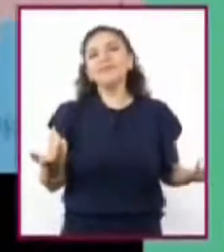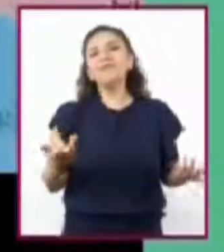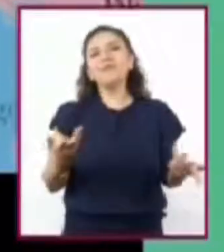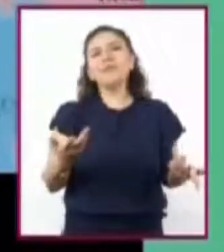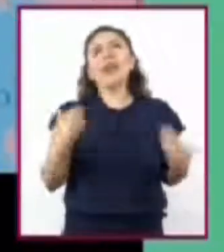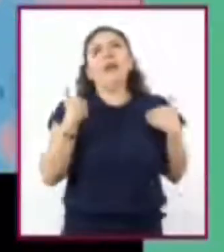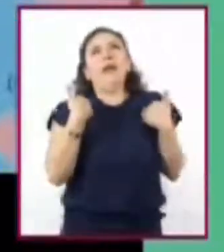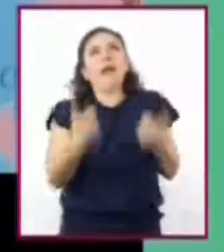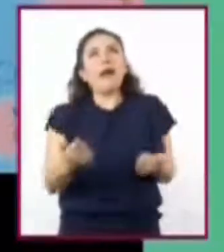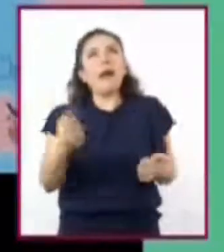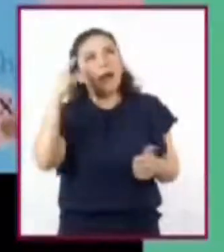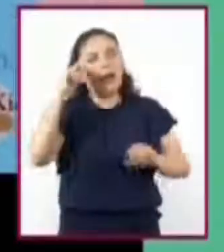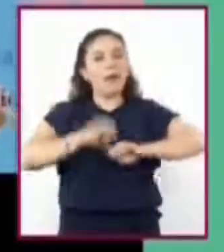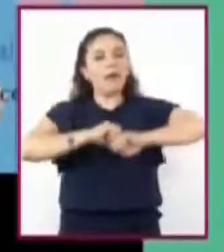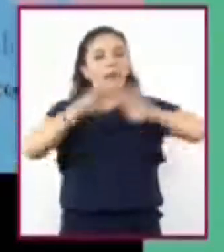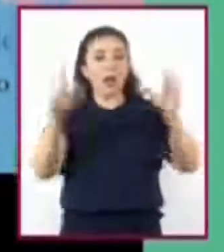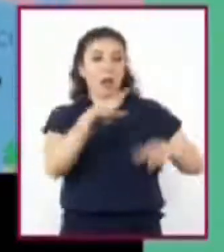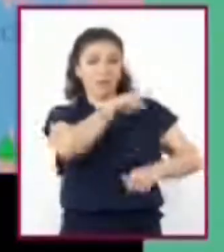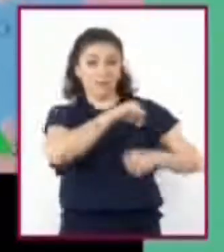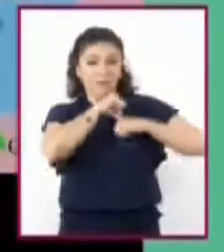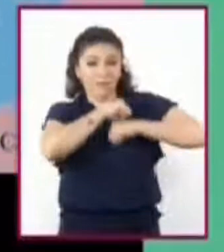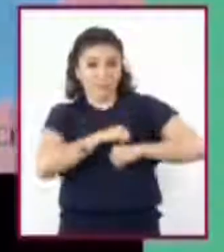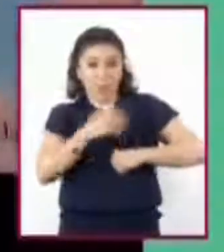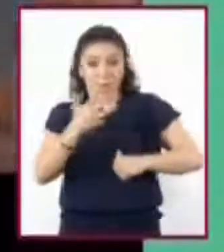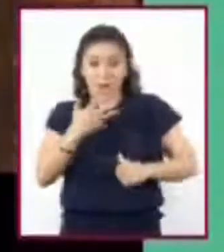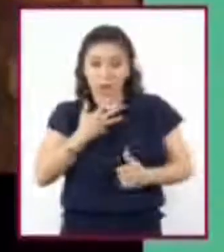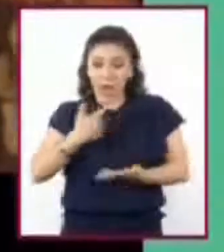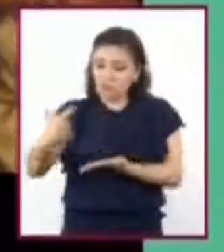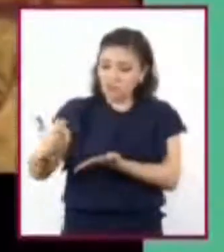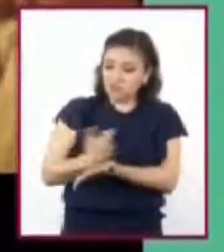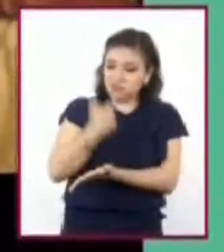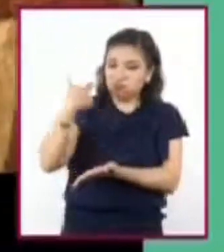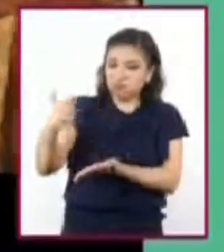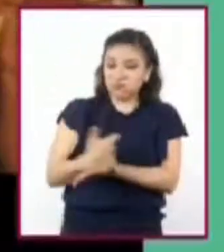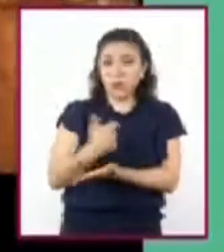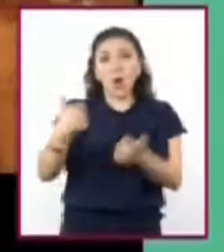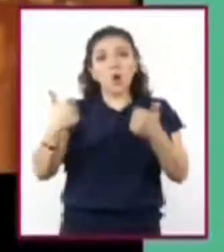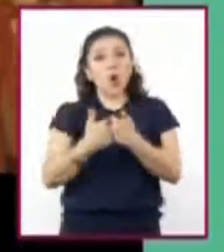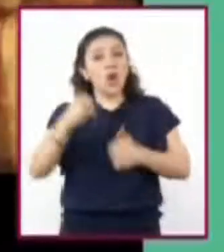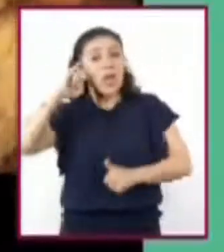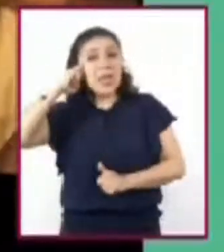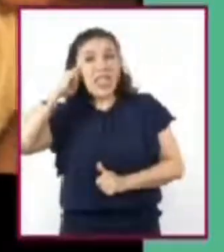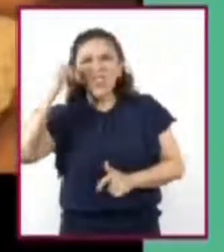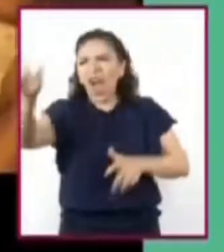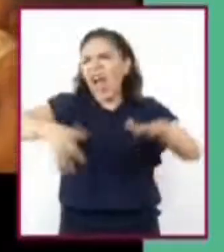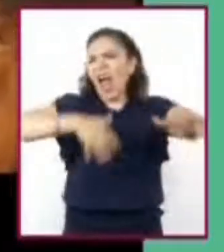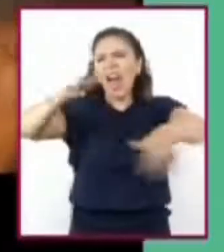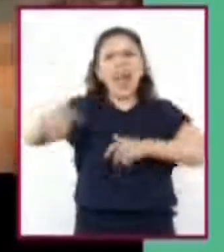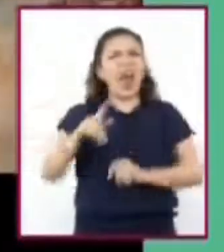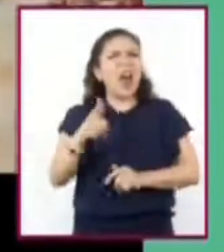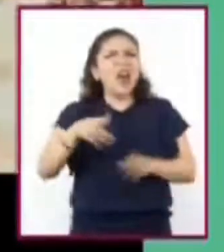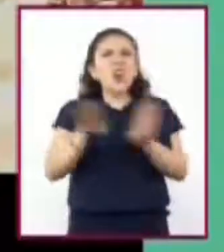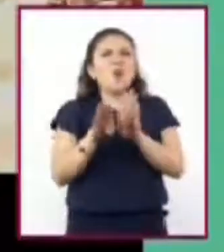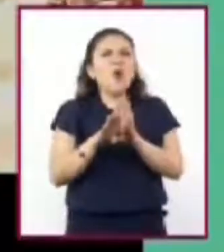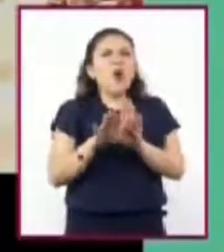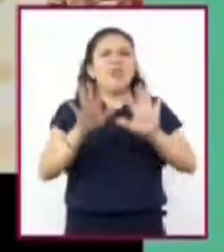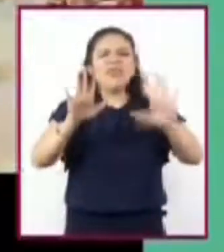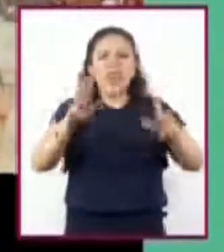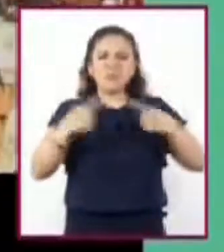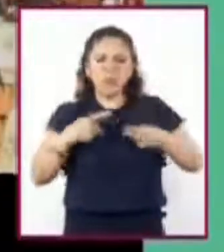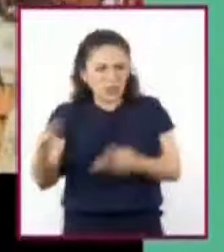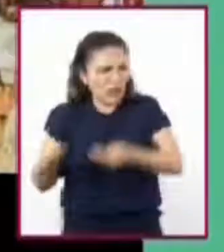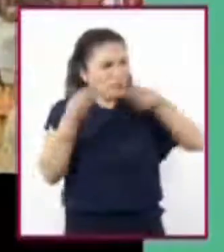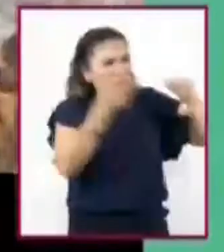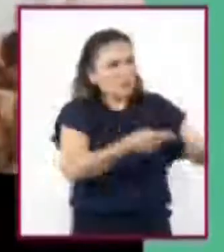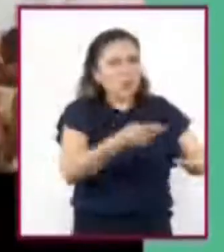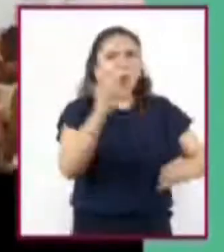queda claro que estos encomenderos no recibían indios a lo loco, no es que recibieran 10 indios,